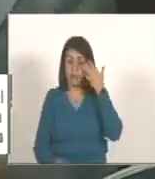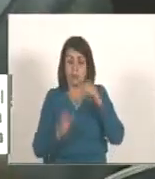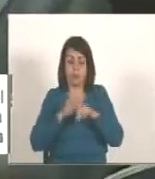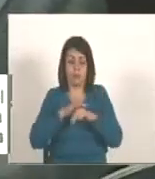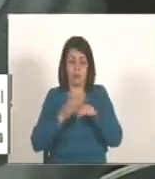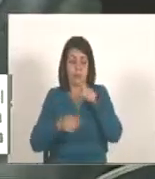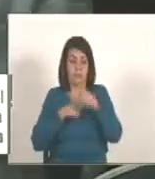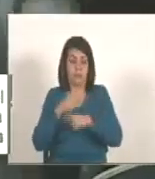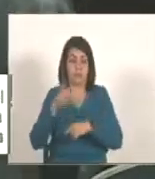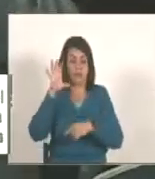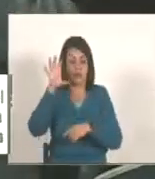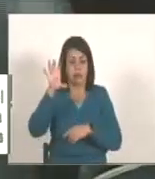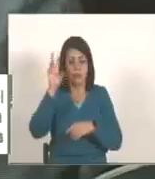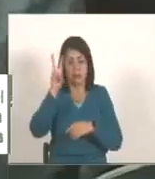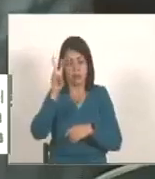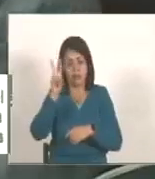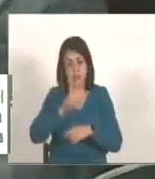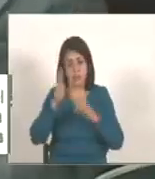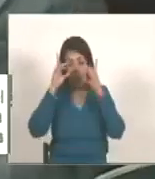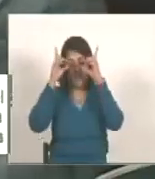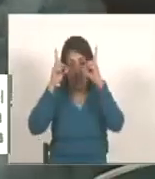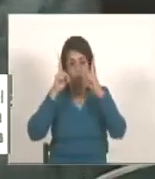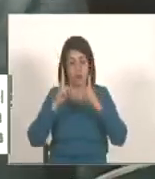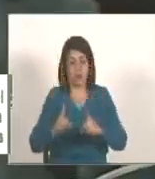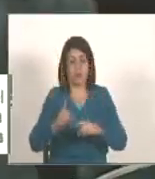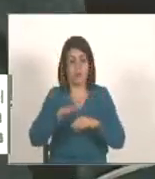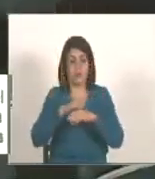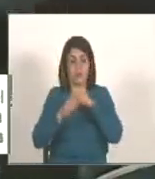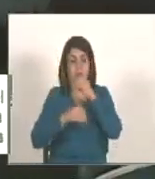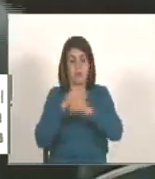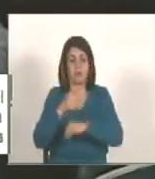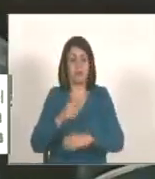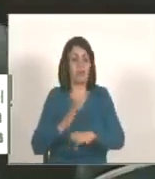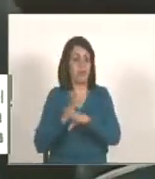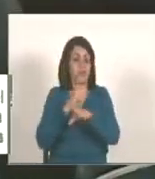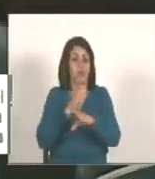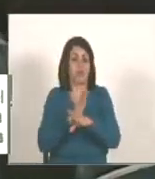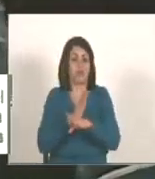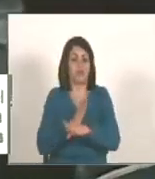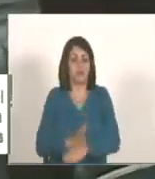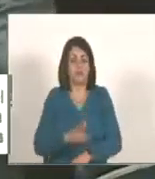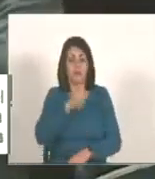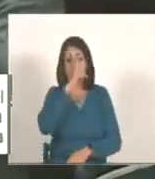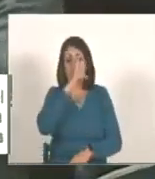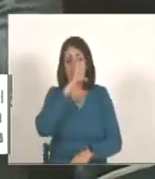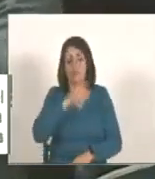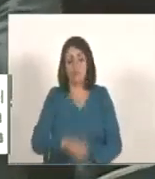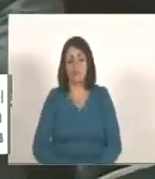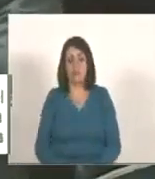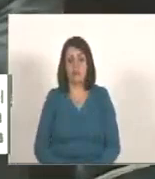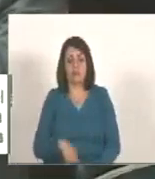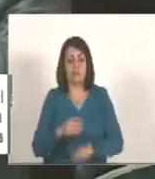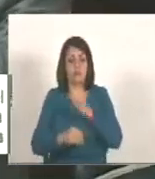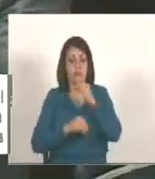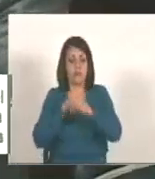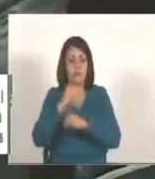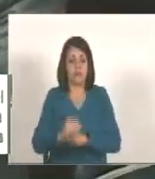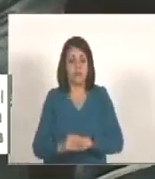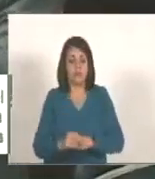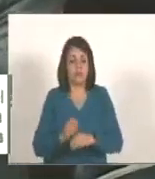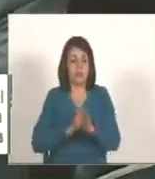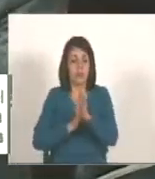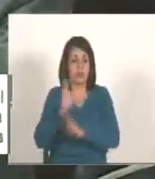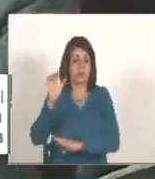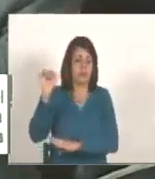Venezuela está decidida a que este bloqueo criminal lo vamos a